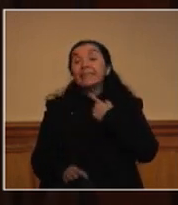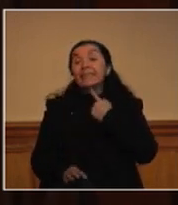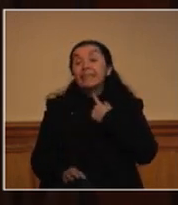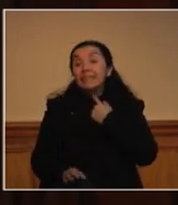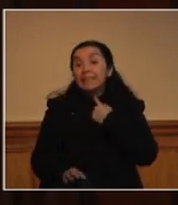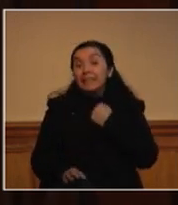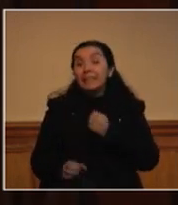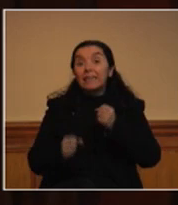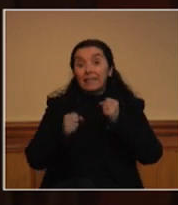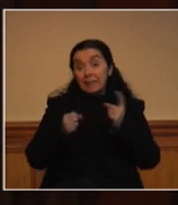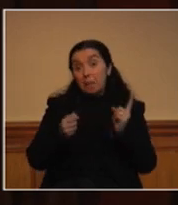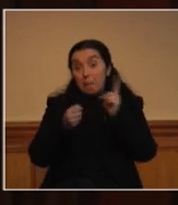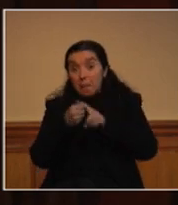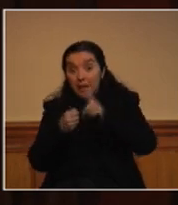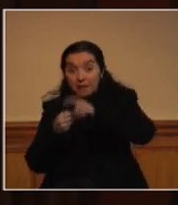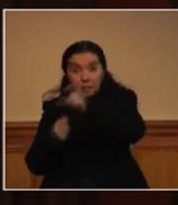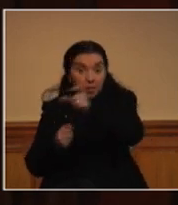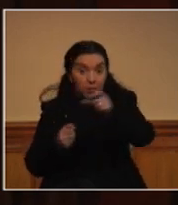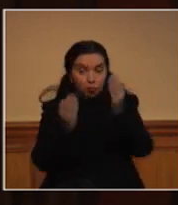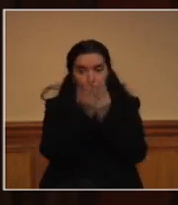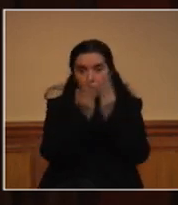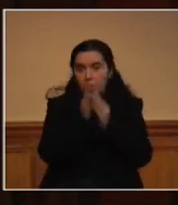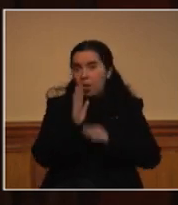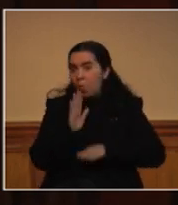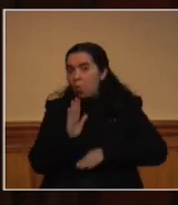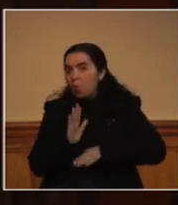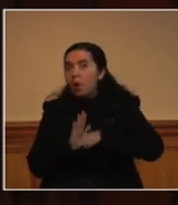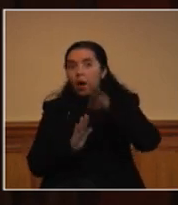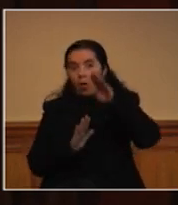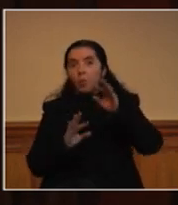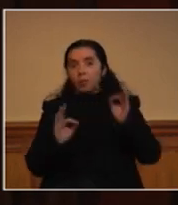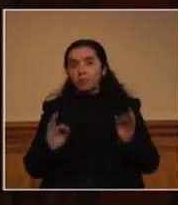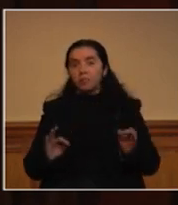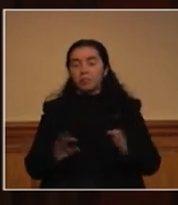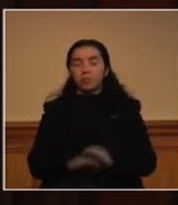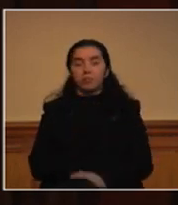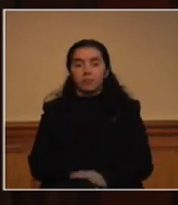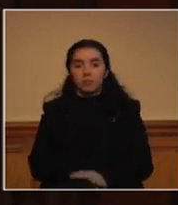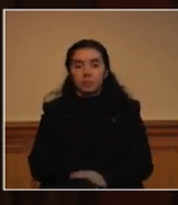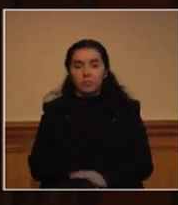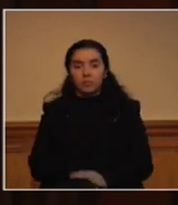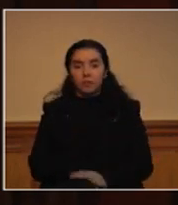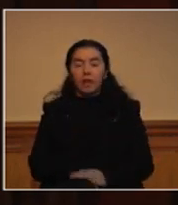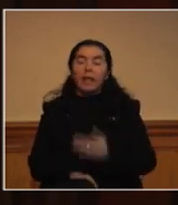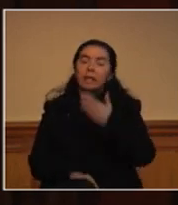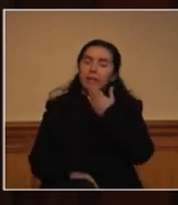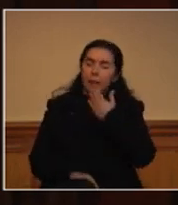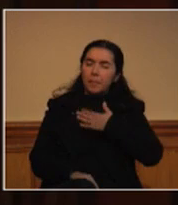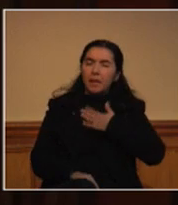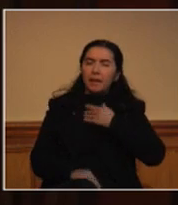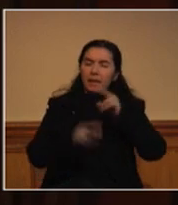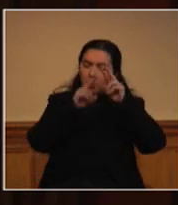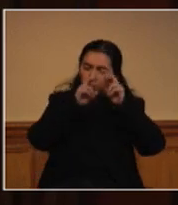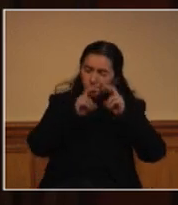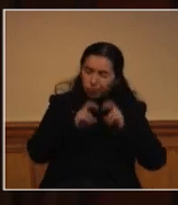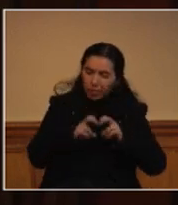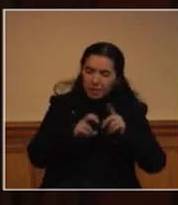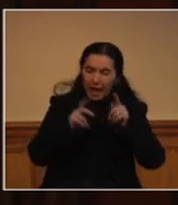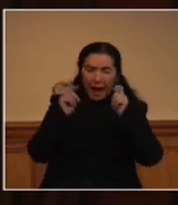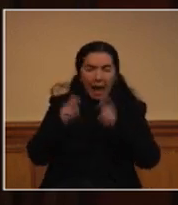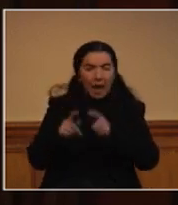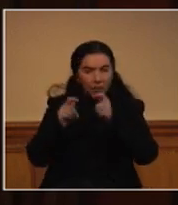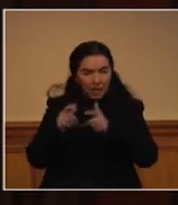y la motivación de nuestros alumnos había aumentado realmente. Por otra parte, queríamos investigar si estas